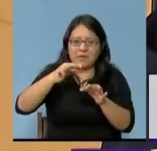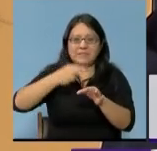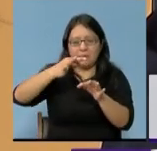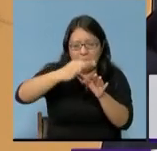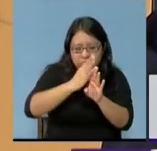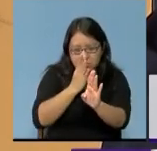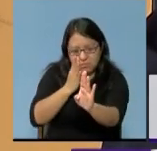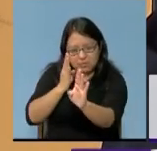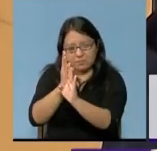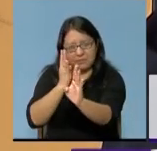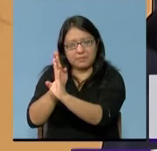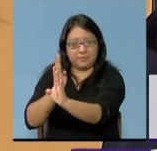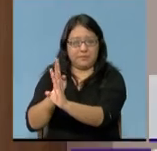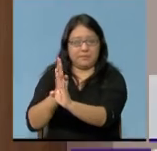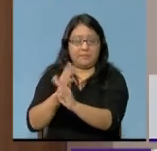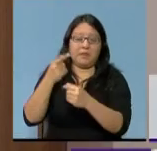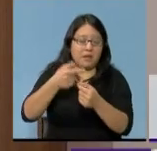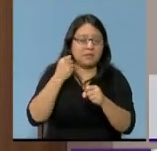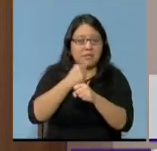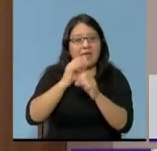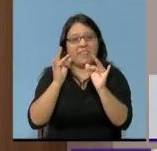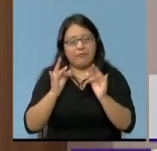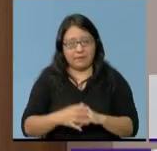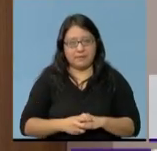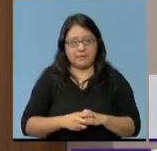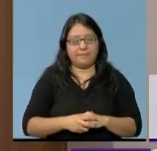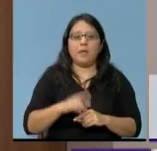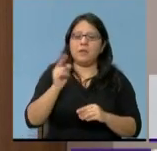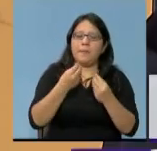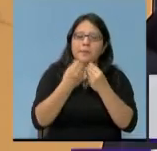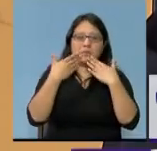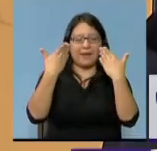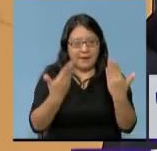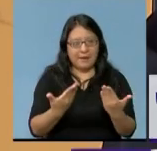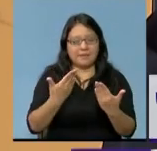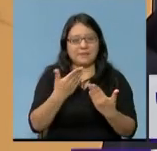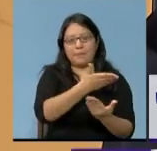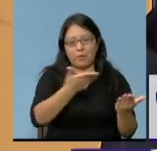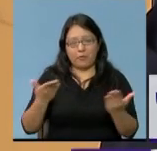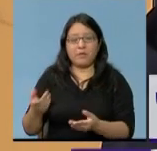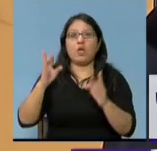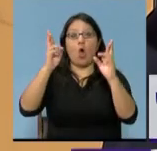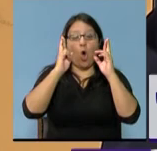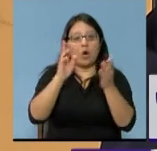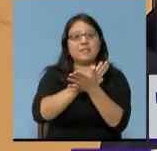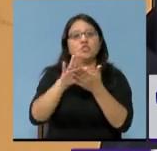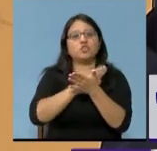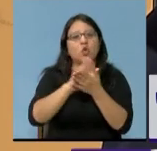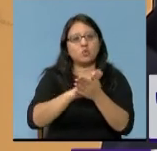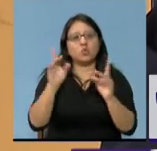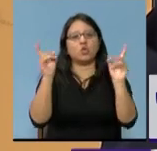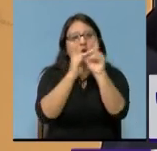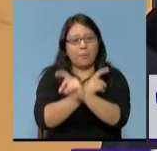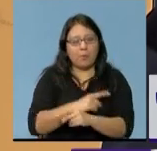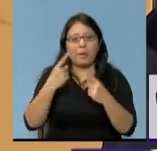días bien doctor pascuttini muchas gracias por su visita esperamos entonces que lleguen las soluciones si es decir somos